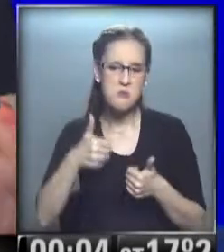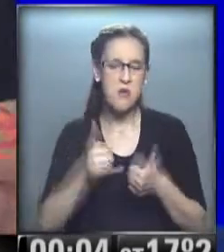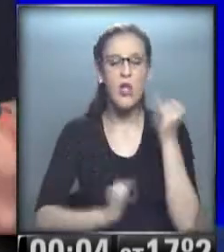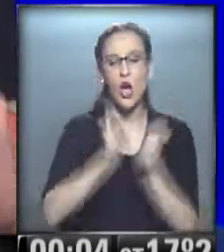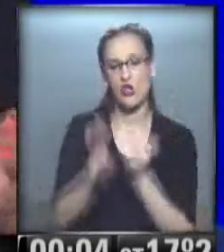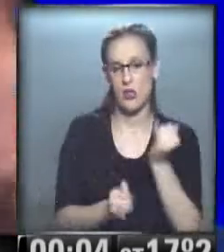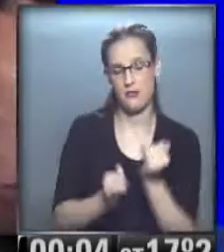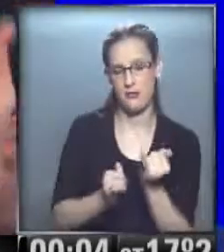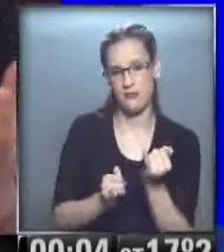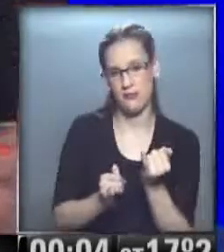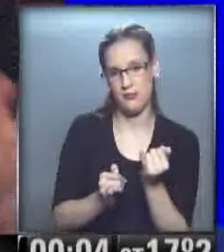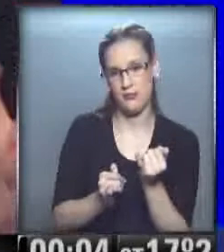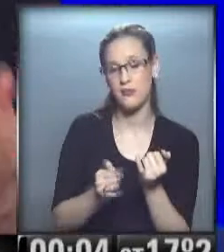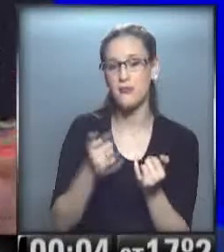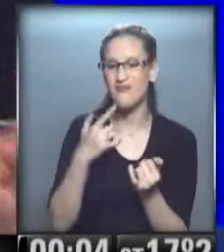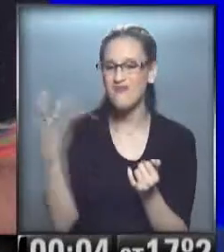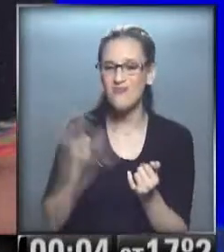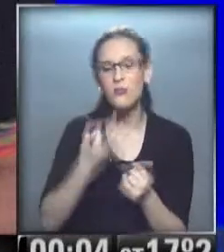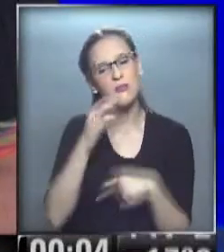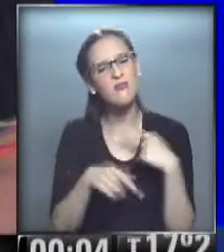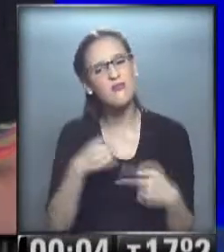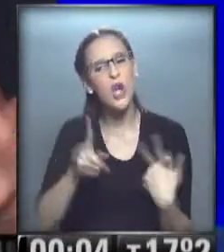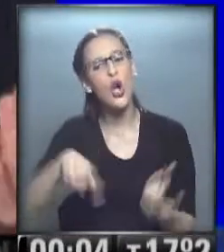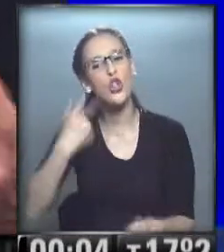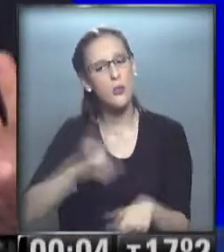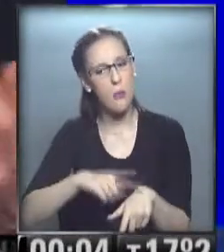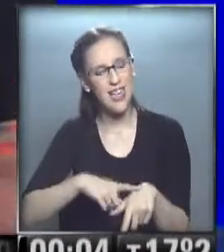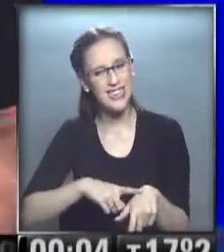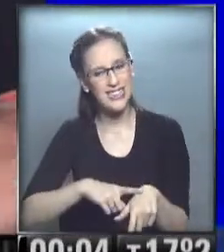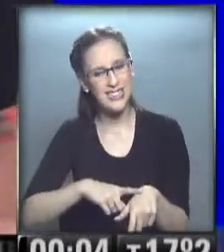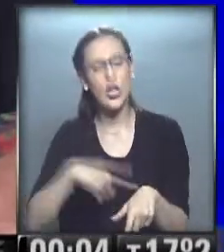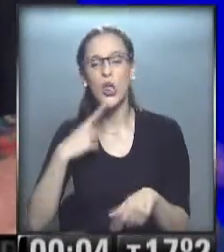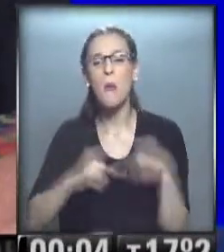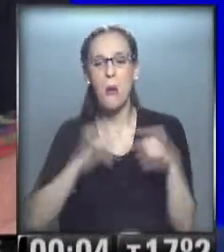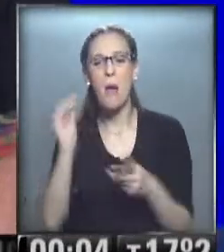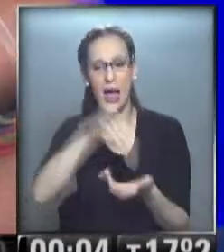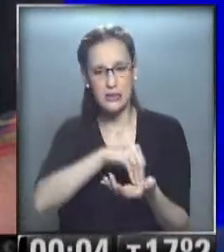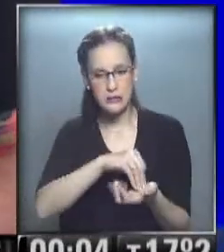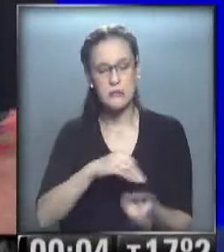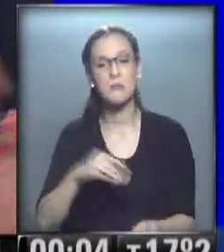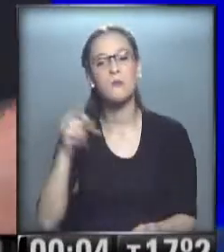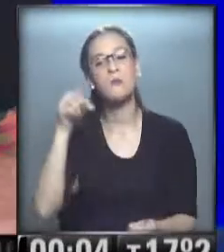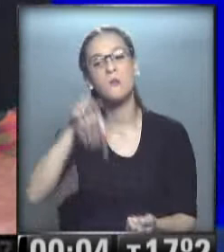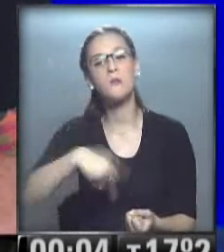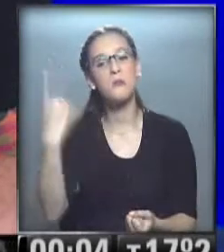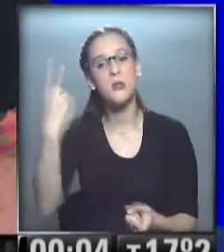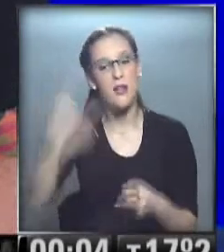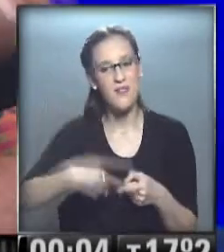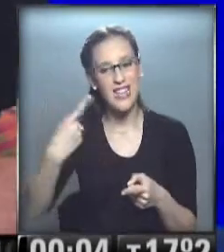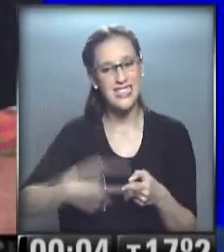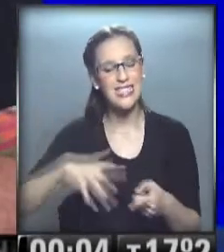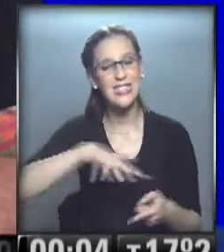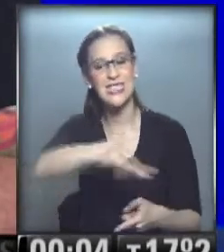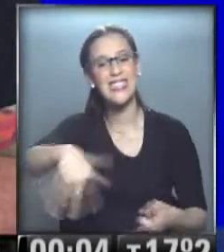porque tal vez esto siga sucediendo en otros momentos y esto vaya a crecer. Se va a realizar el primer festival regional de